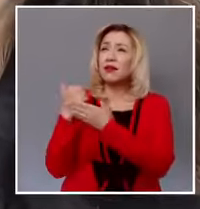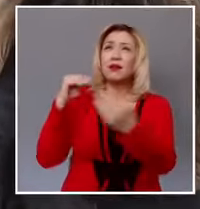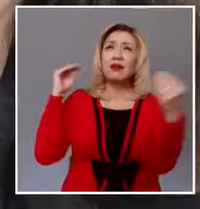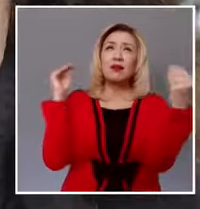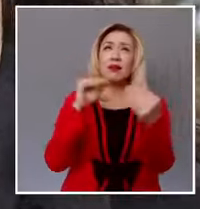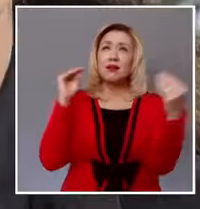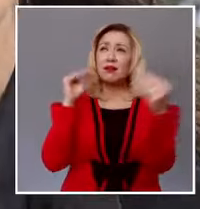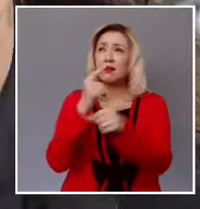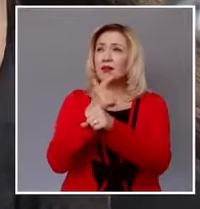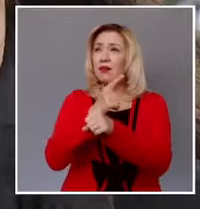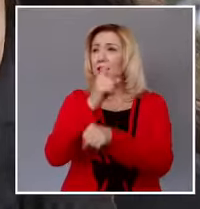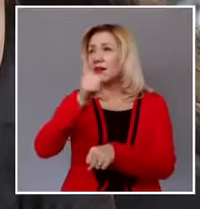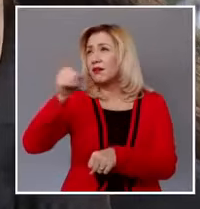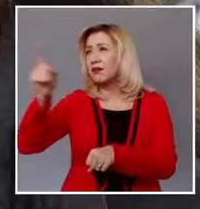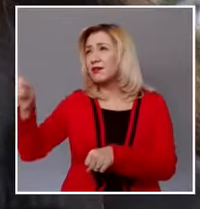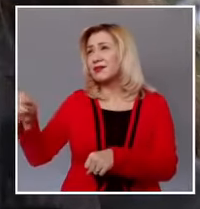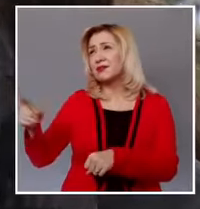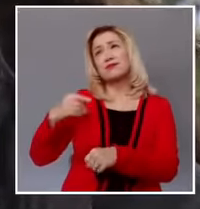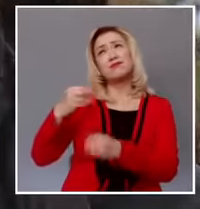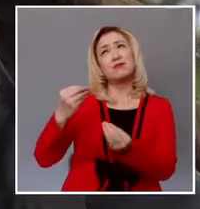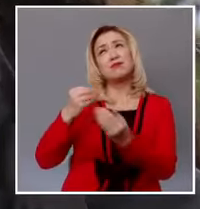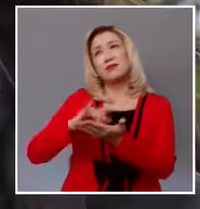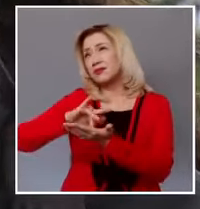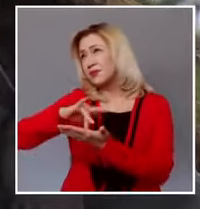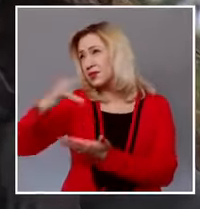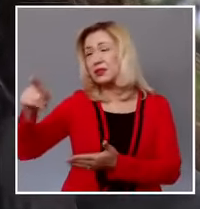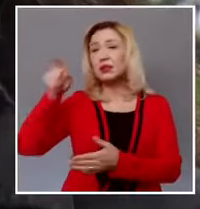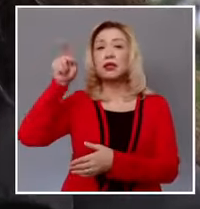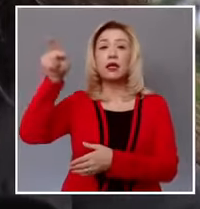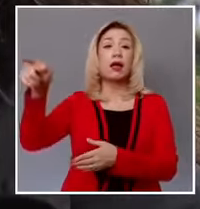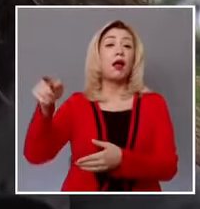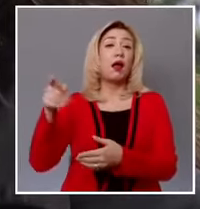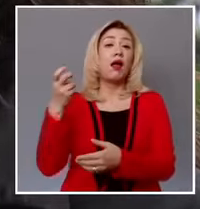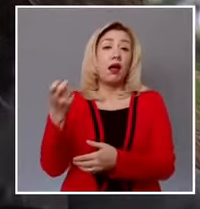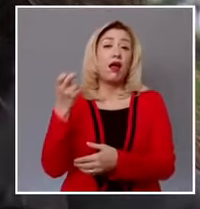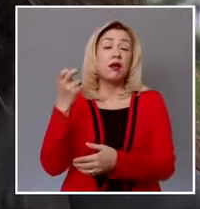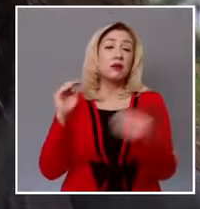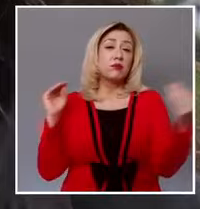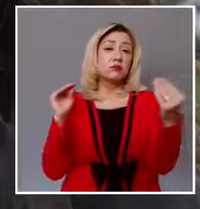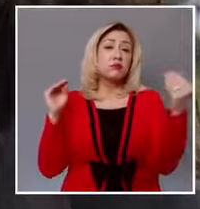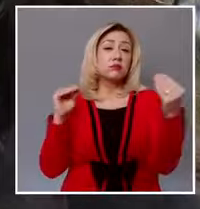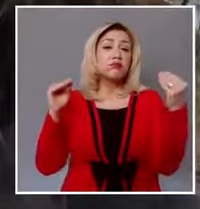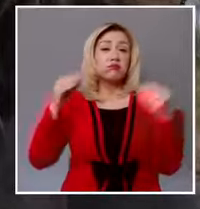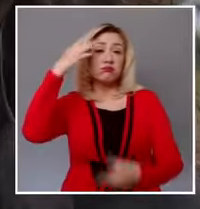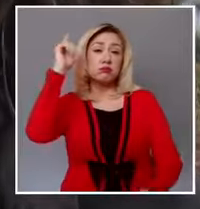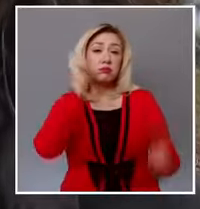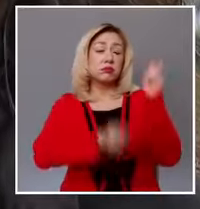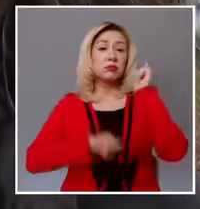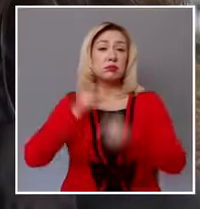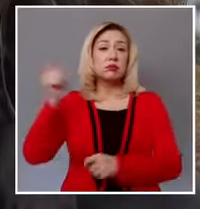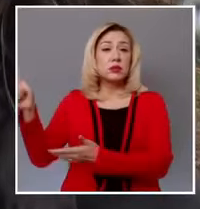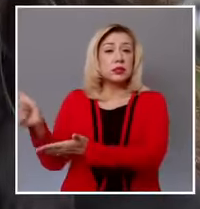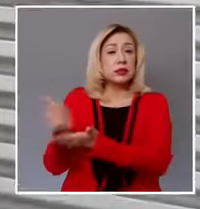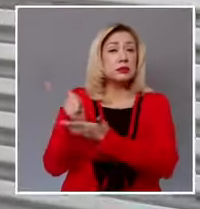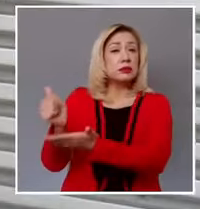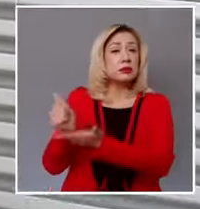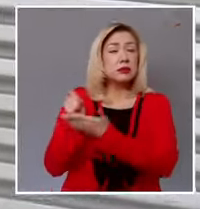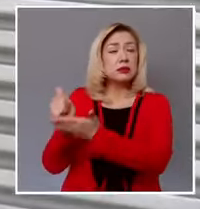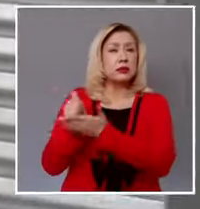intervinieron y que son de la unidad de litigio estratégico. Son los que pusieron todo el empeño del mundo, de